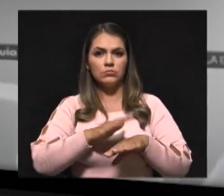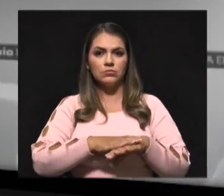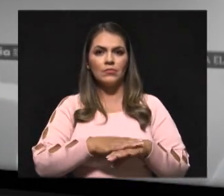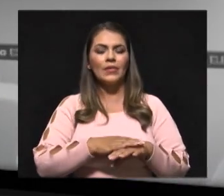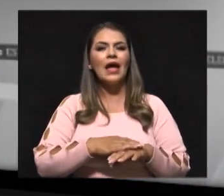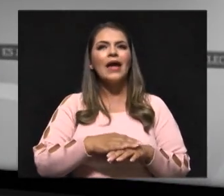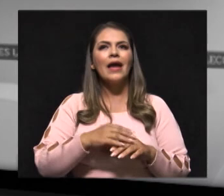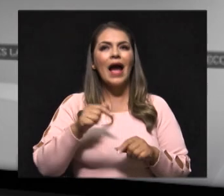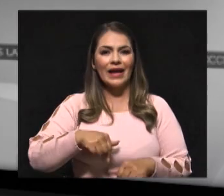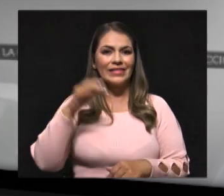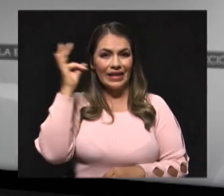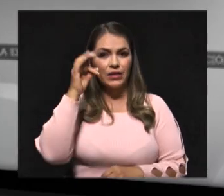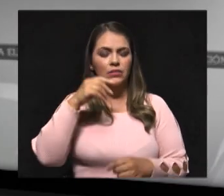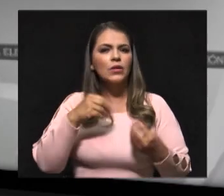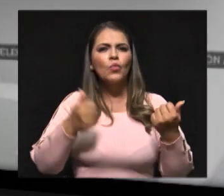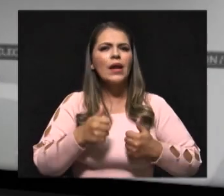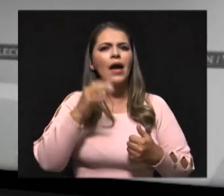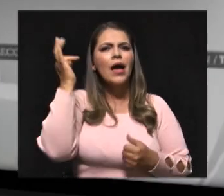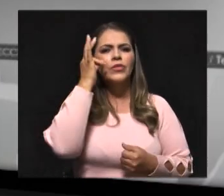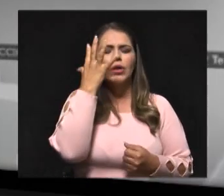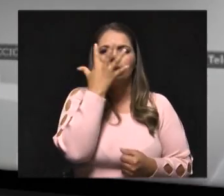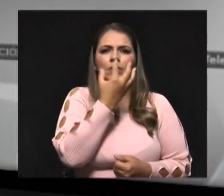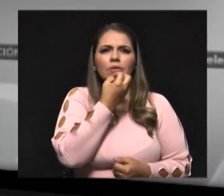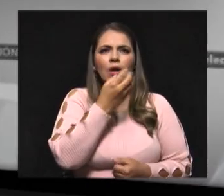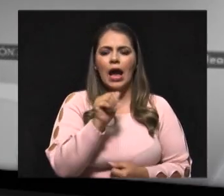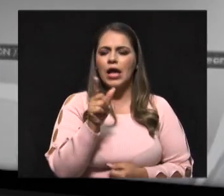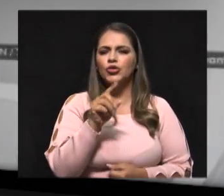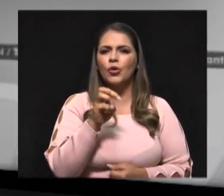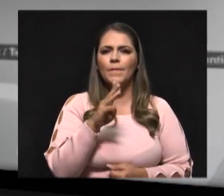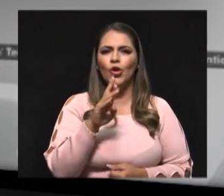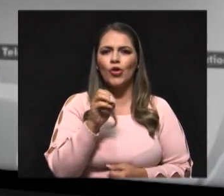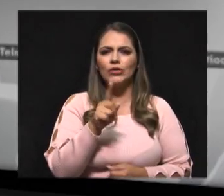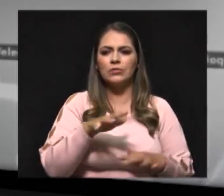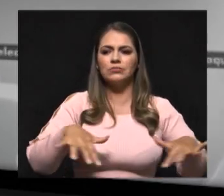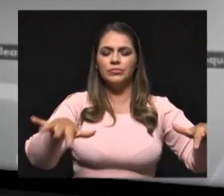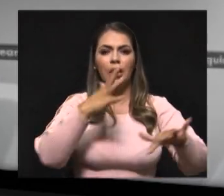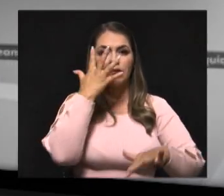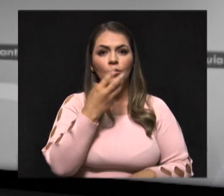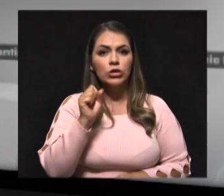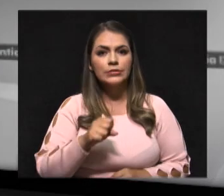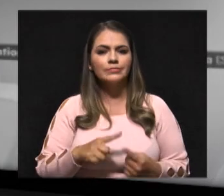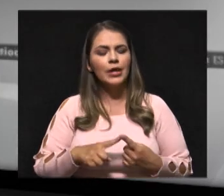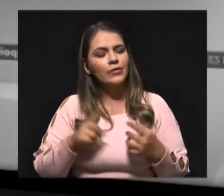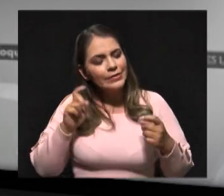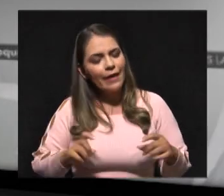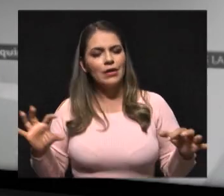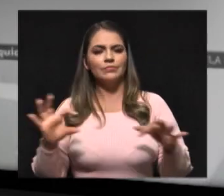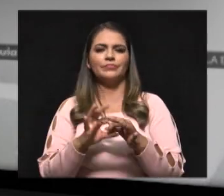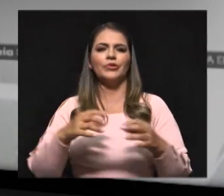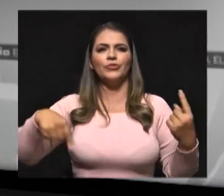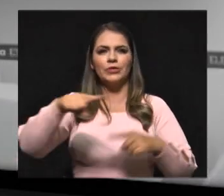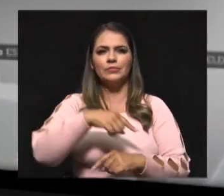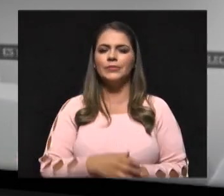asombrosa donde descubrimos lugares extraordinarios pero tendríamos que cerrar ese círculo convertirlo de verdad en un circuito turístico y el